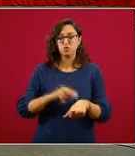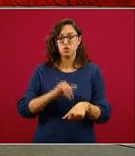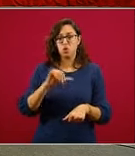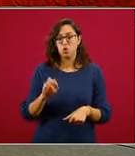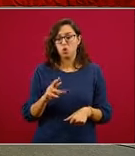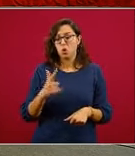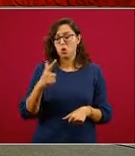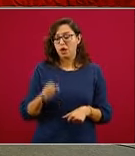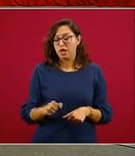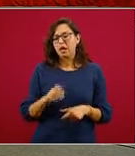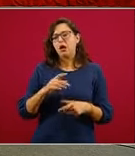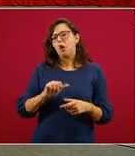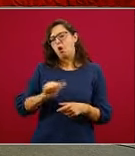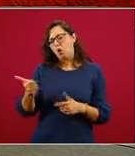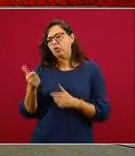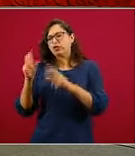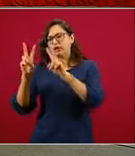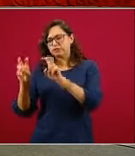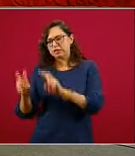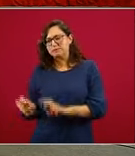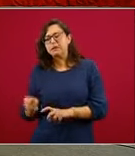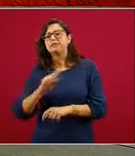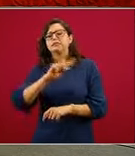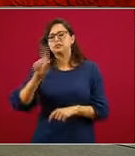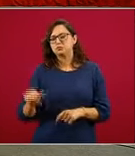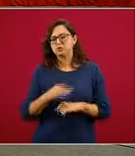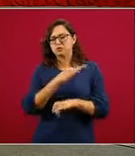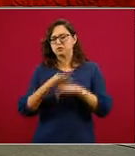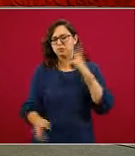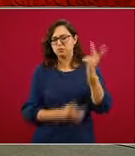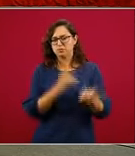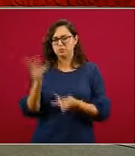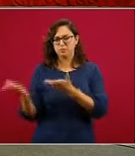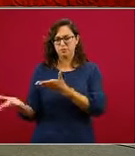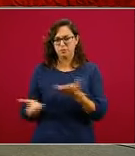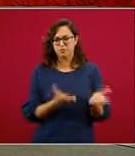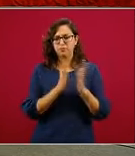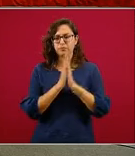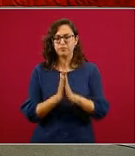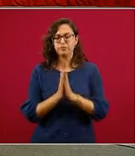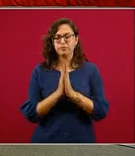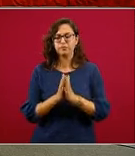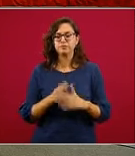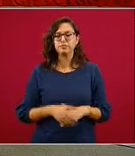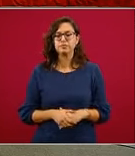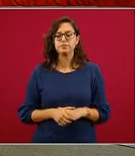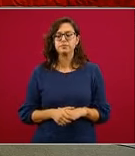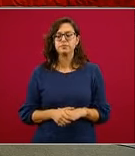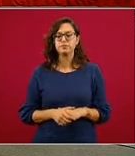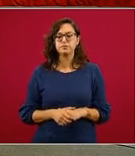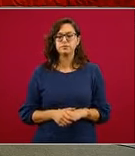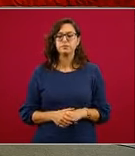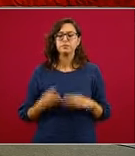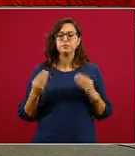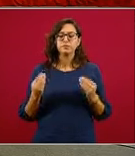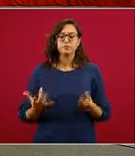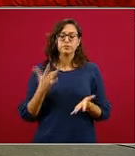ustedes gustan, haremos alguna respuesta a sus preguntas. Por favor, doctor González. Muchas gracias.